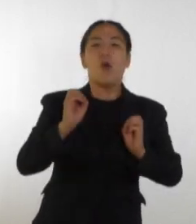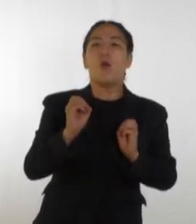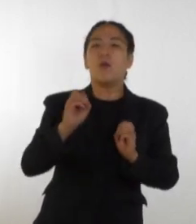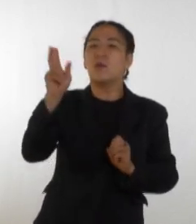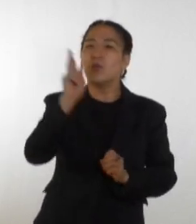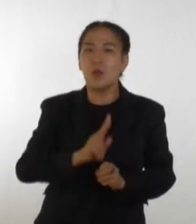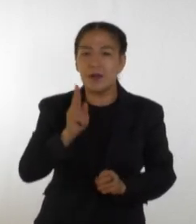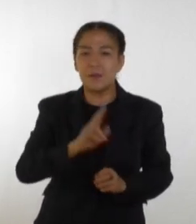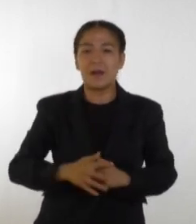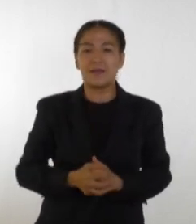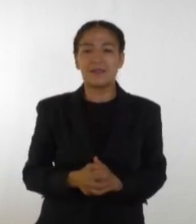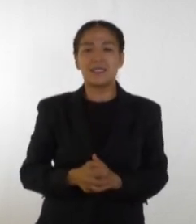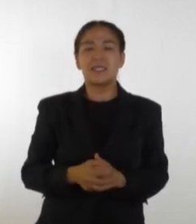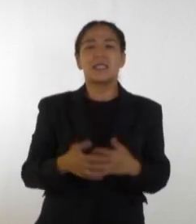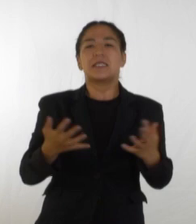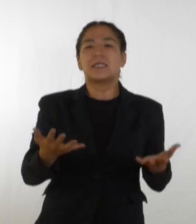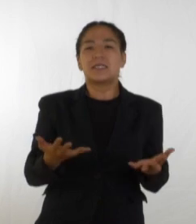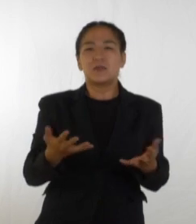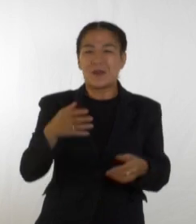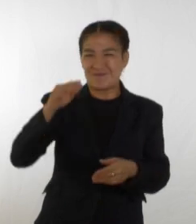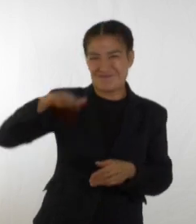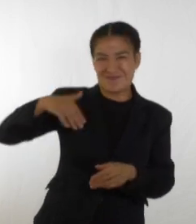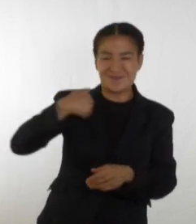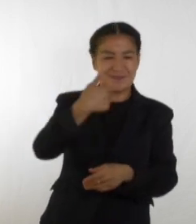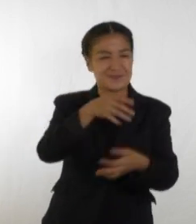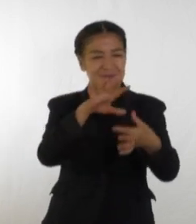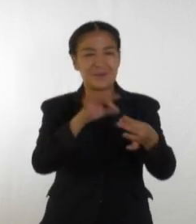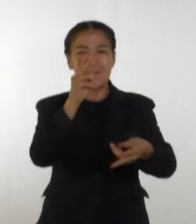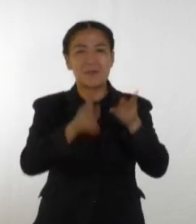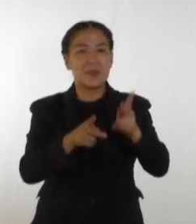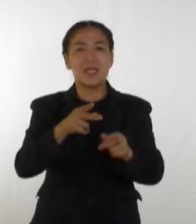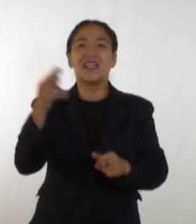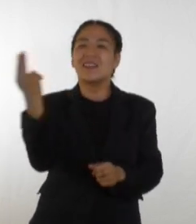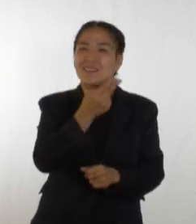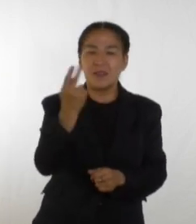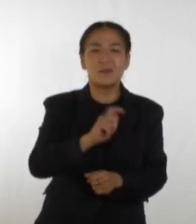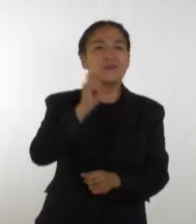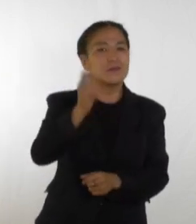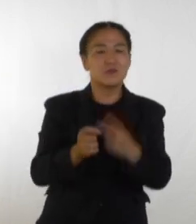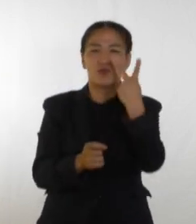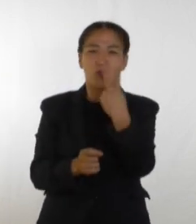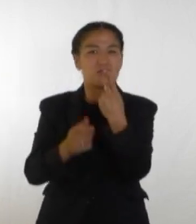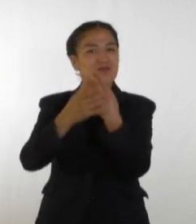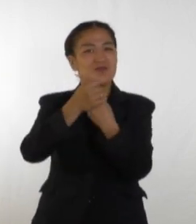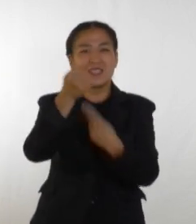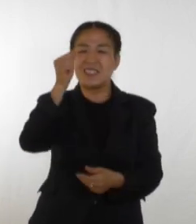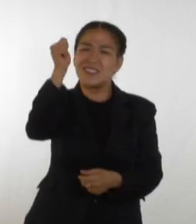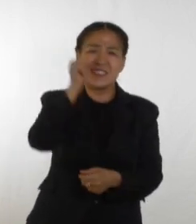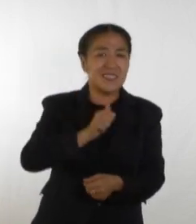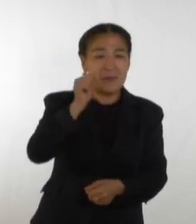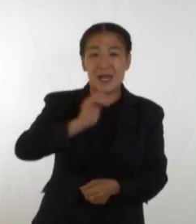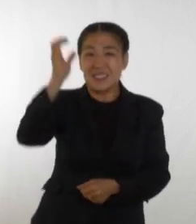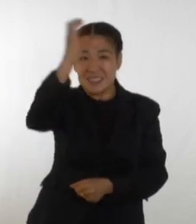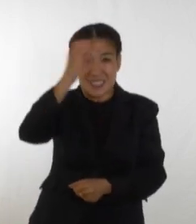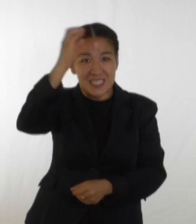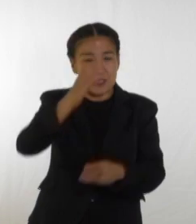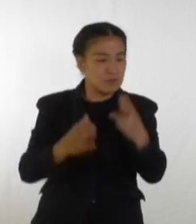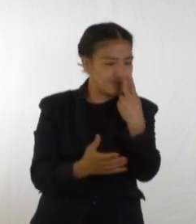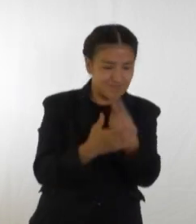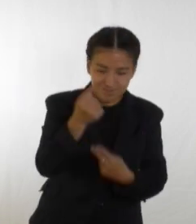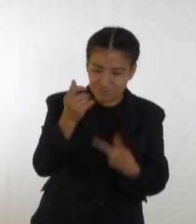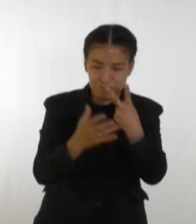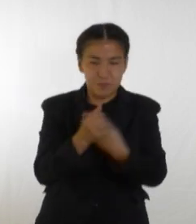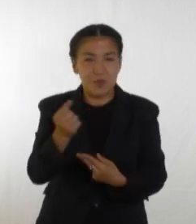fenómenos? Pues yo creo que, como platicábamos hace rato, va a ser necesario usar de las dos. Toda la ciencia